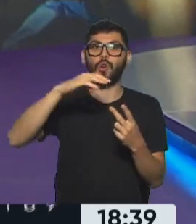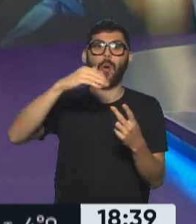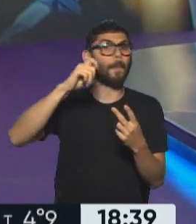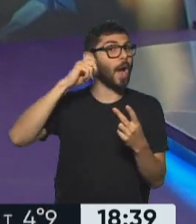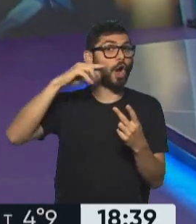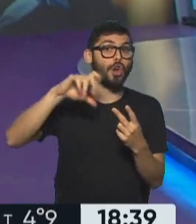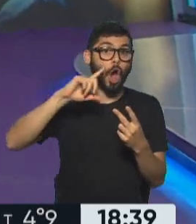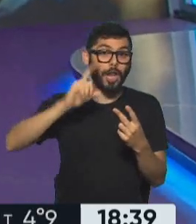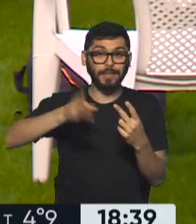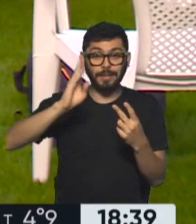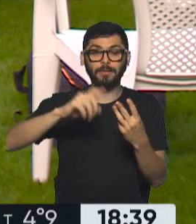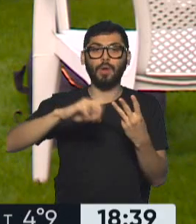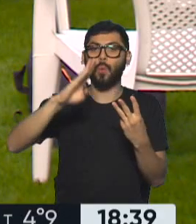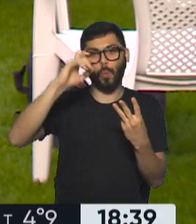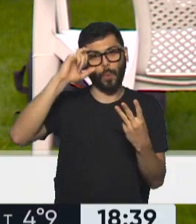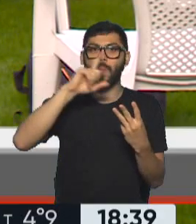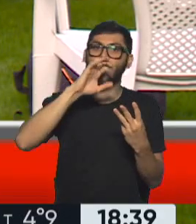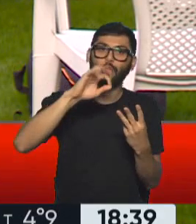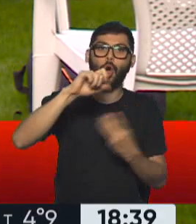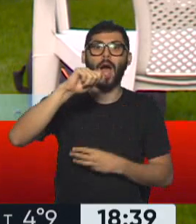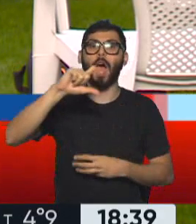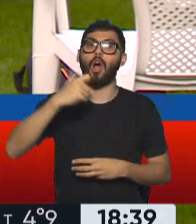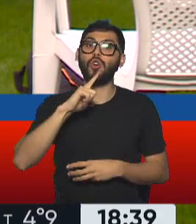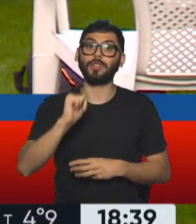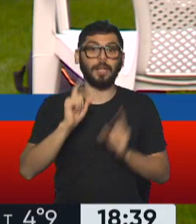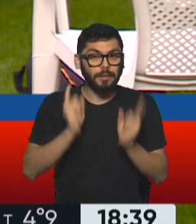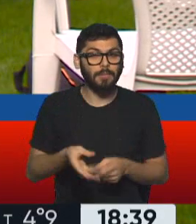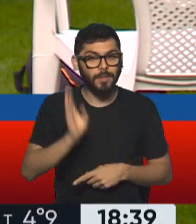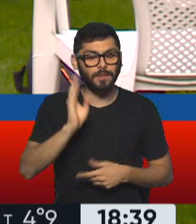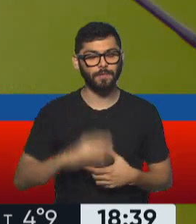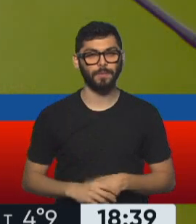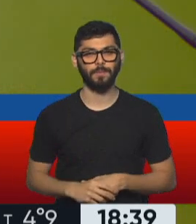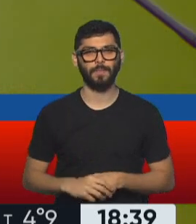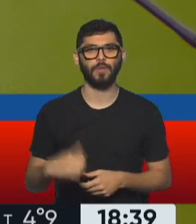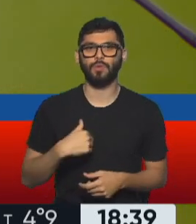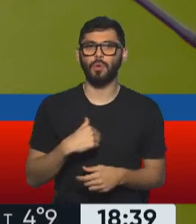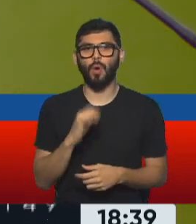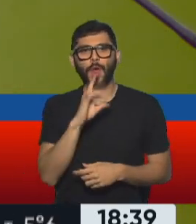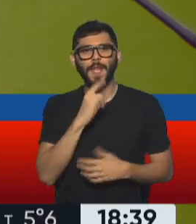Acosta. Yo soy un entrenador de que muchas veces los sistemas